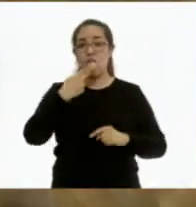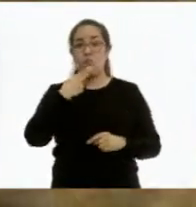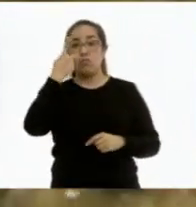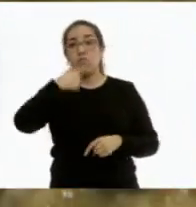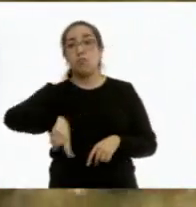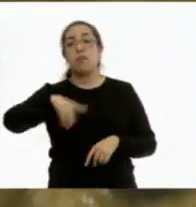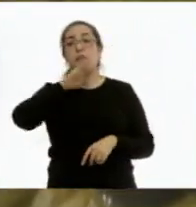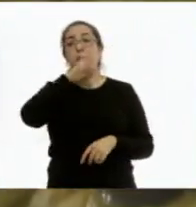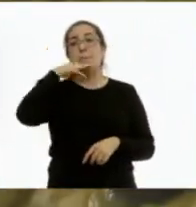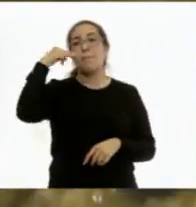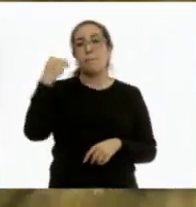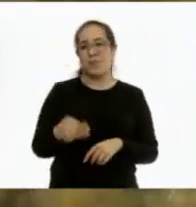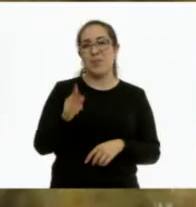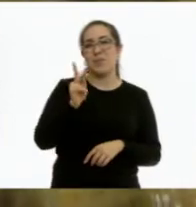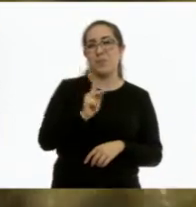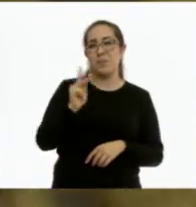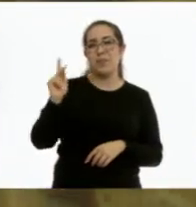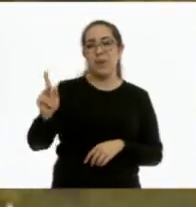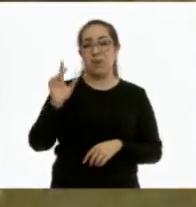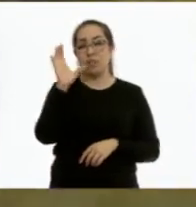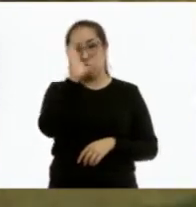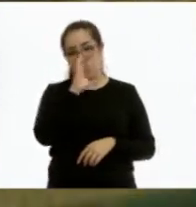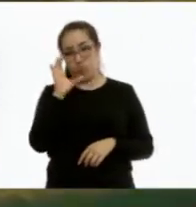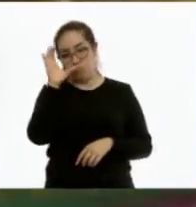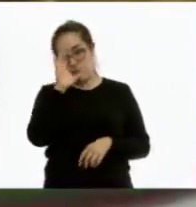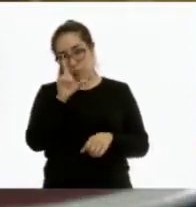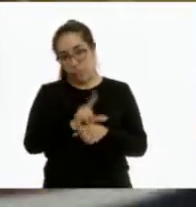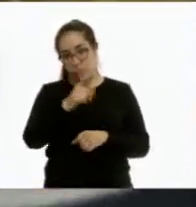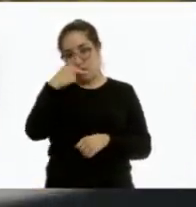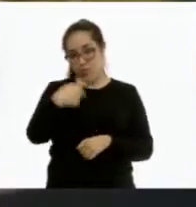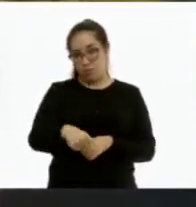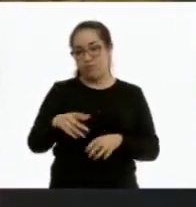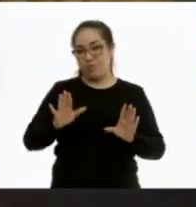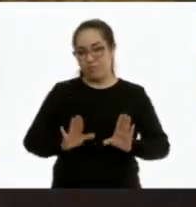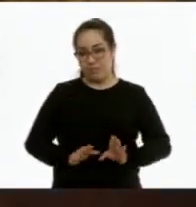pipián, característico de los pueblos de esta región.